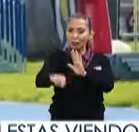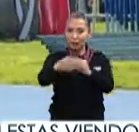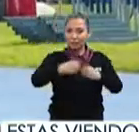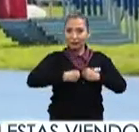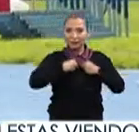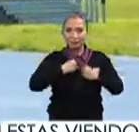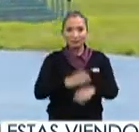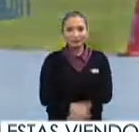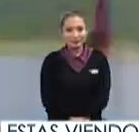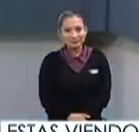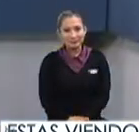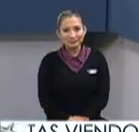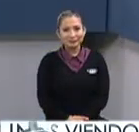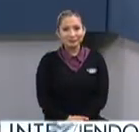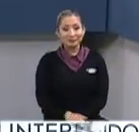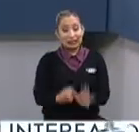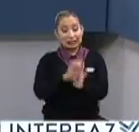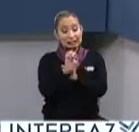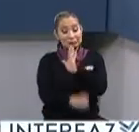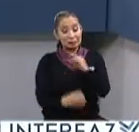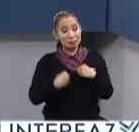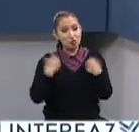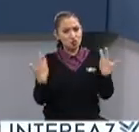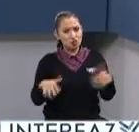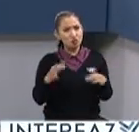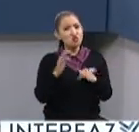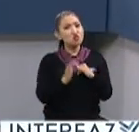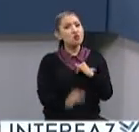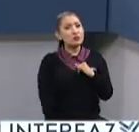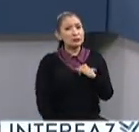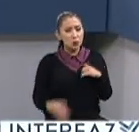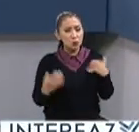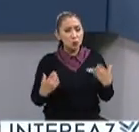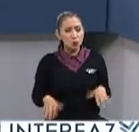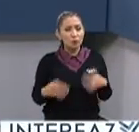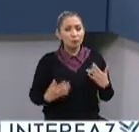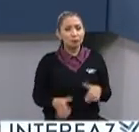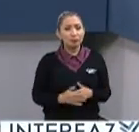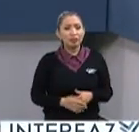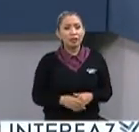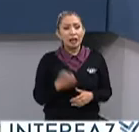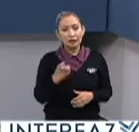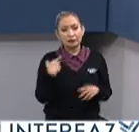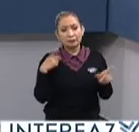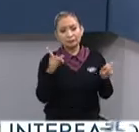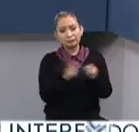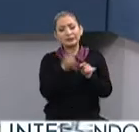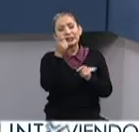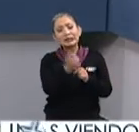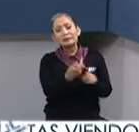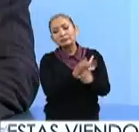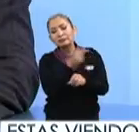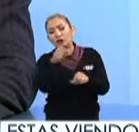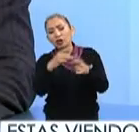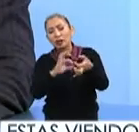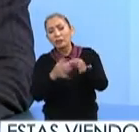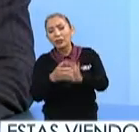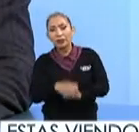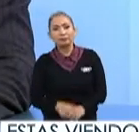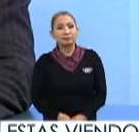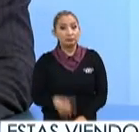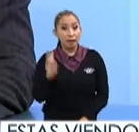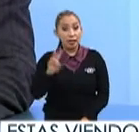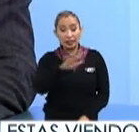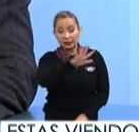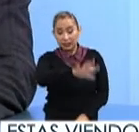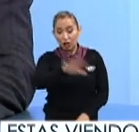vida. Ejemplo de vida, cerraste muy bien este resumen de lo que pasó en esta Olimpiada. Así es,